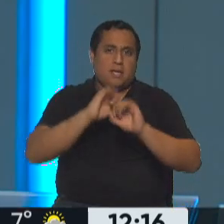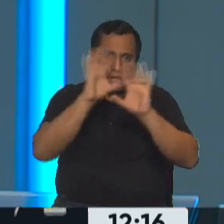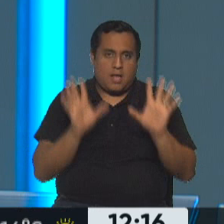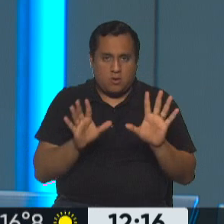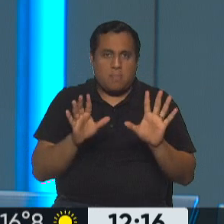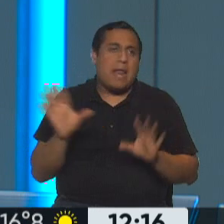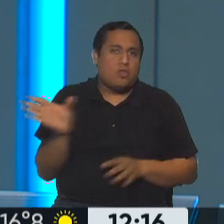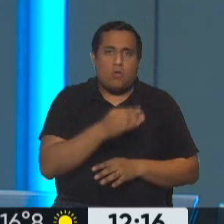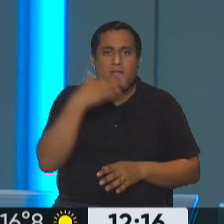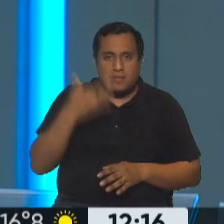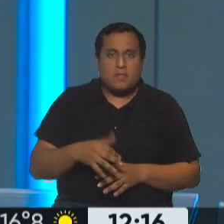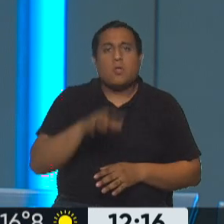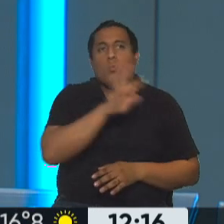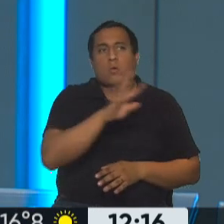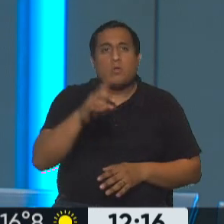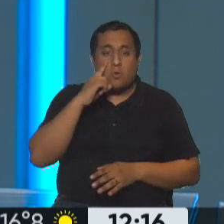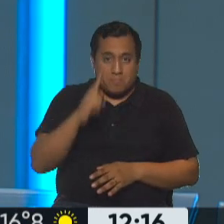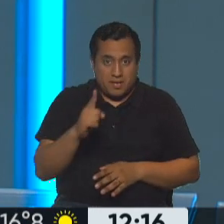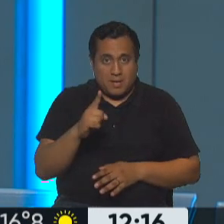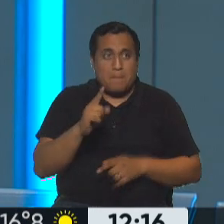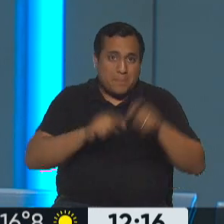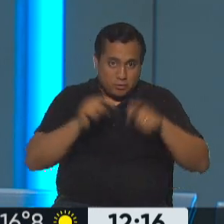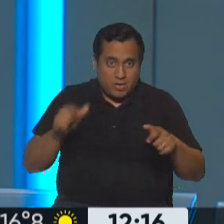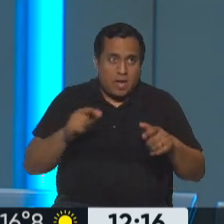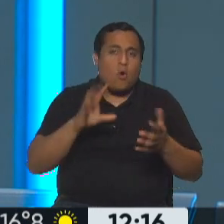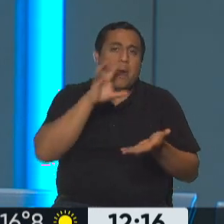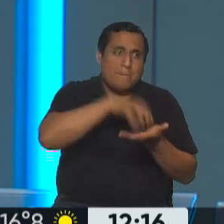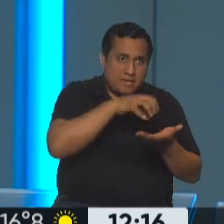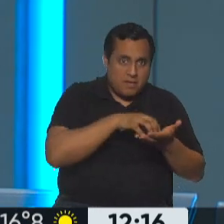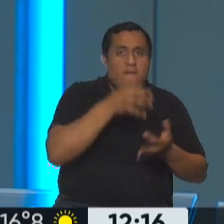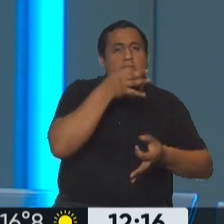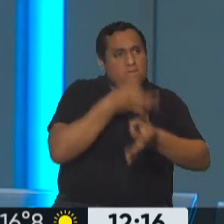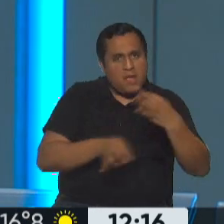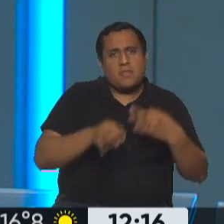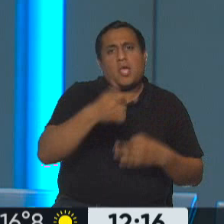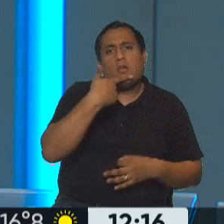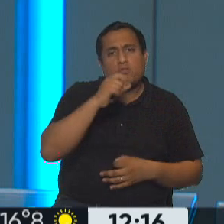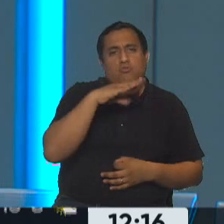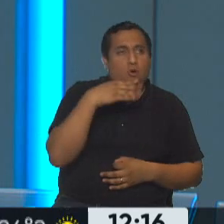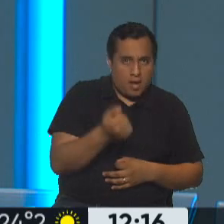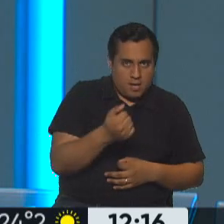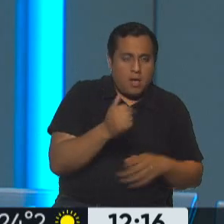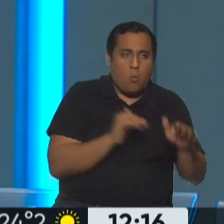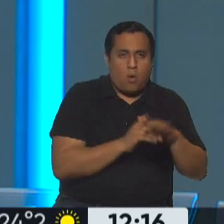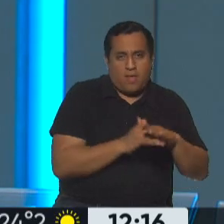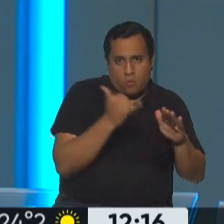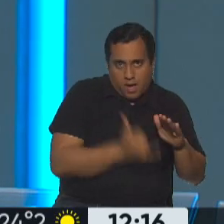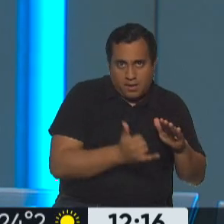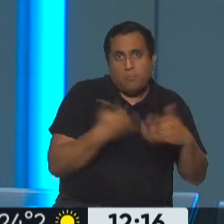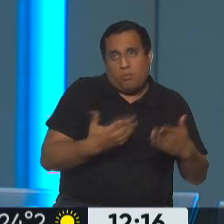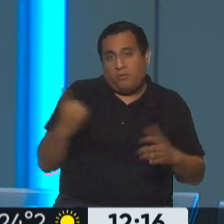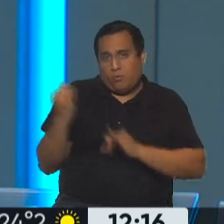todos puedan entender. 44.000 personas o empresas son las que vendieron soja, son los que la tenían retenida. Por eso lo que dice Pedro es muy